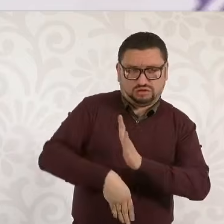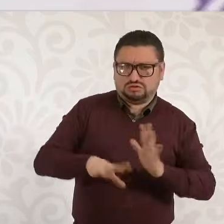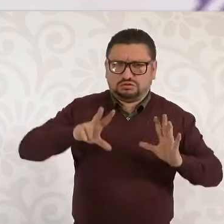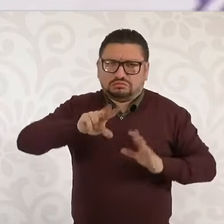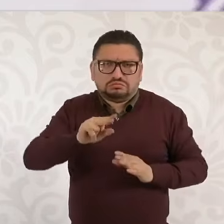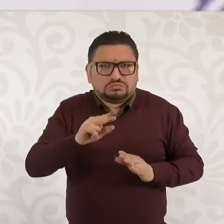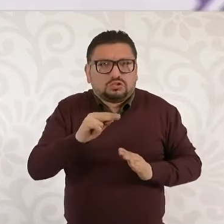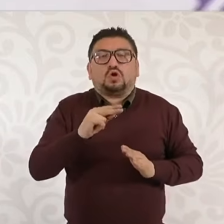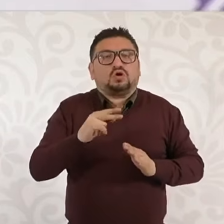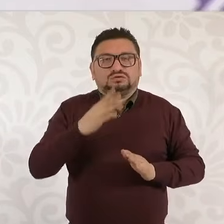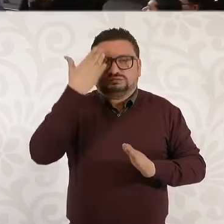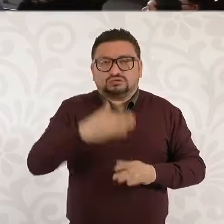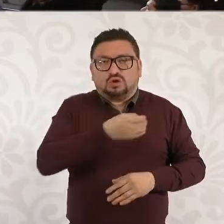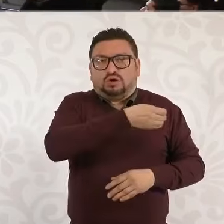política.